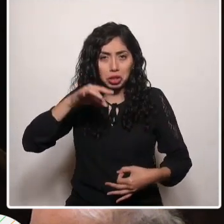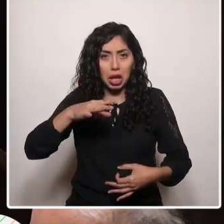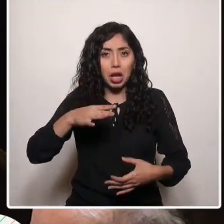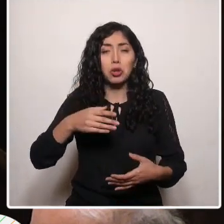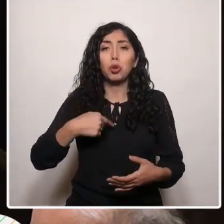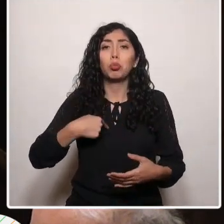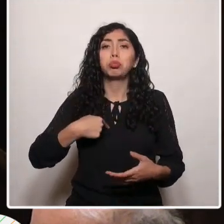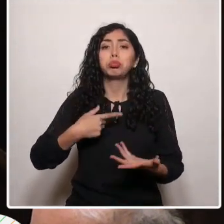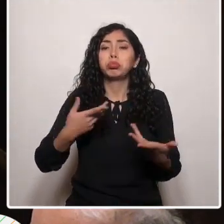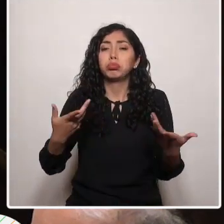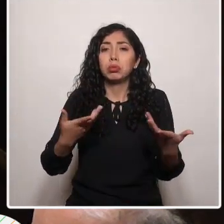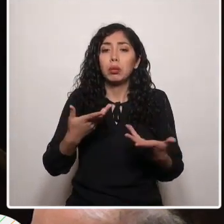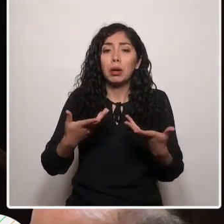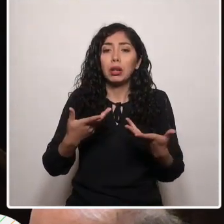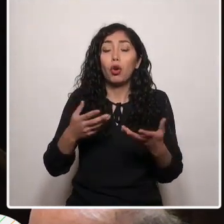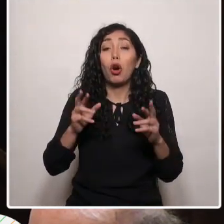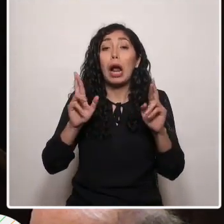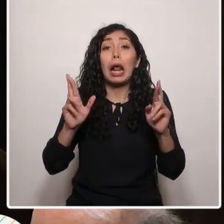haya